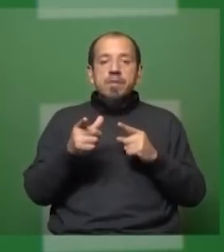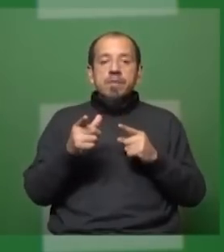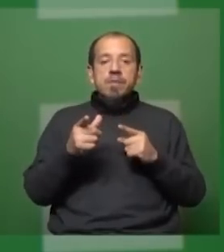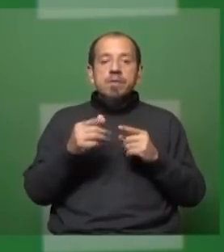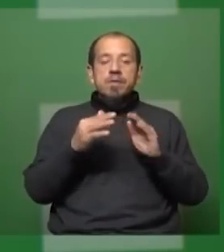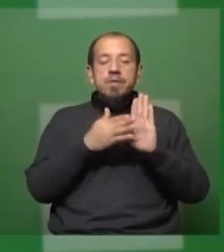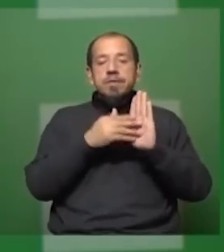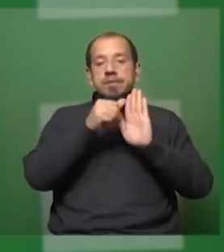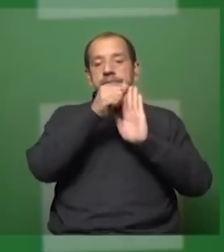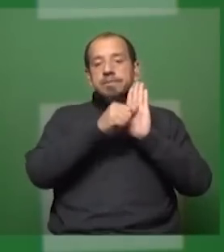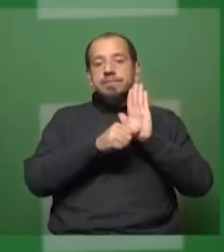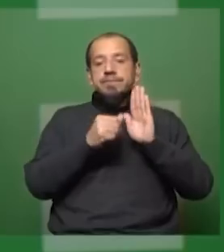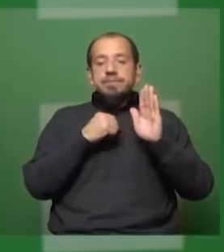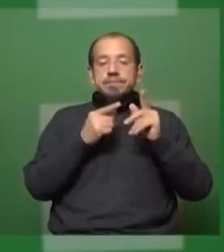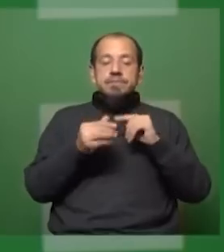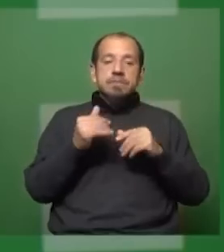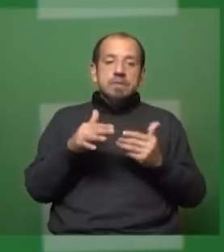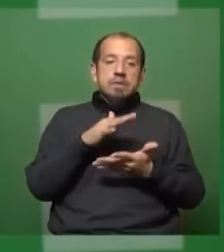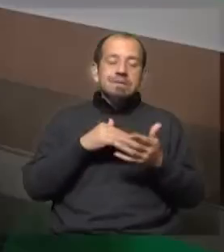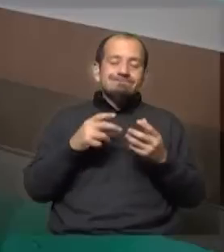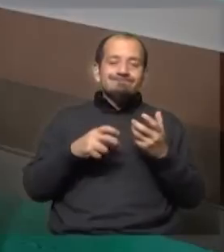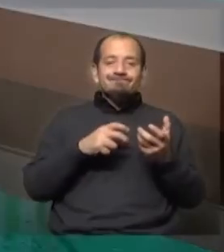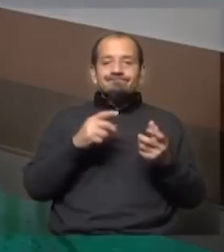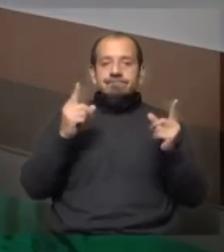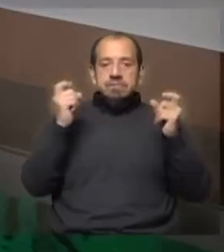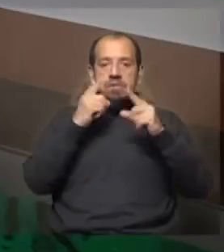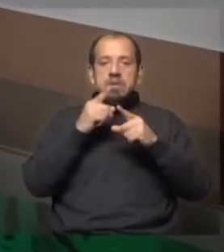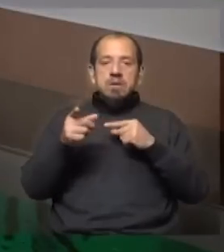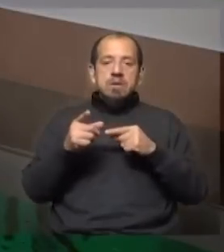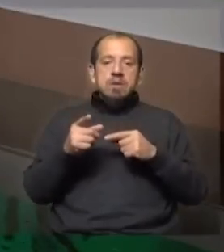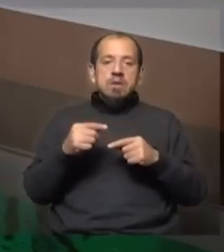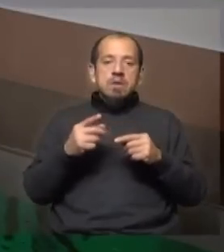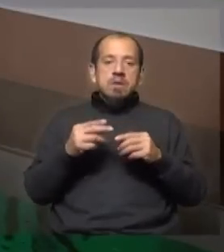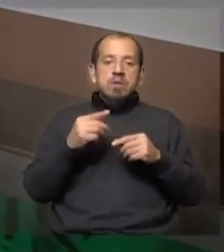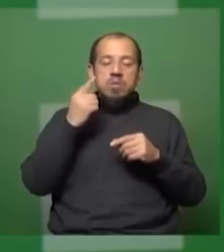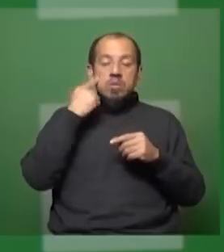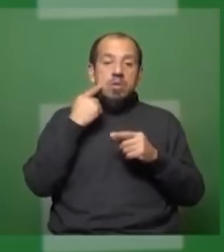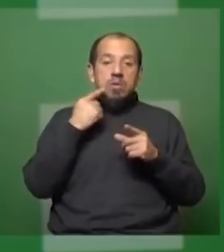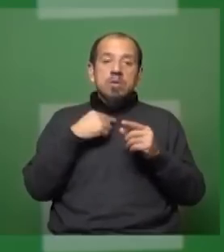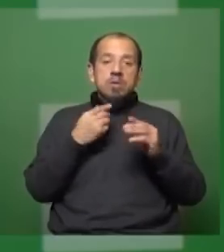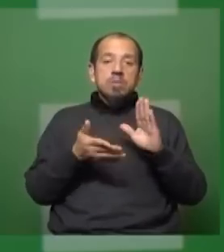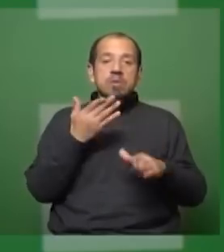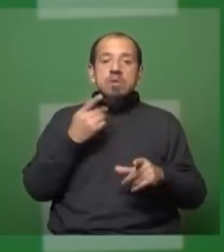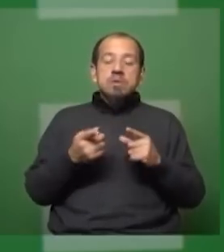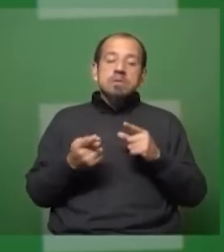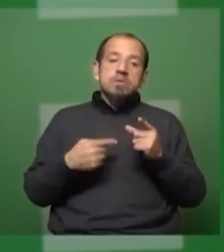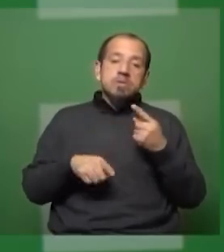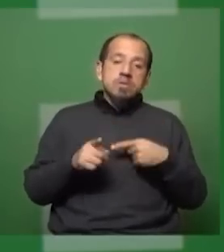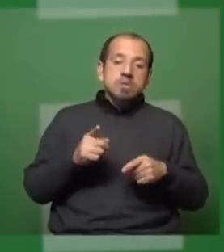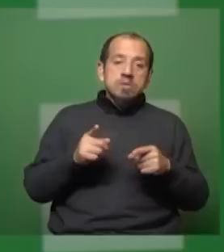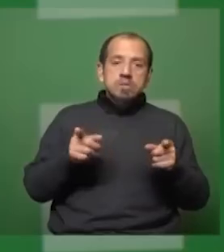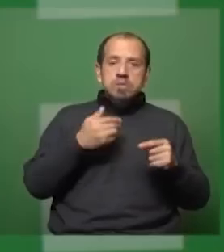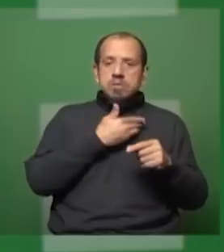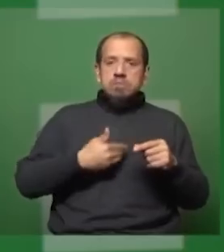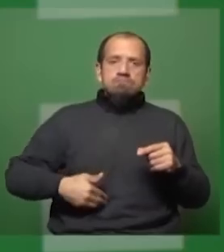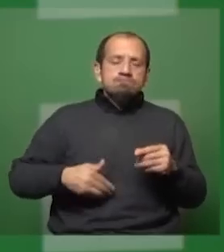limítrofes que con Argentina que tienen una situación compleja y que tienen guarismos desempleo mayor y problemas comerciales también importantes uno ve que